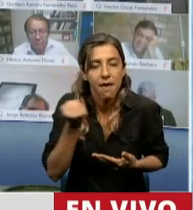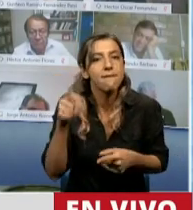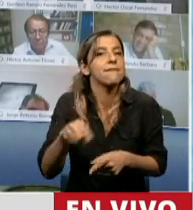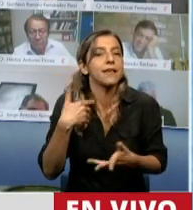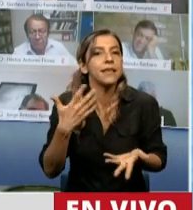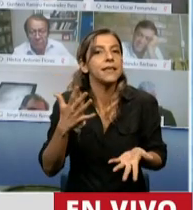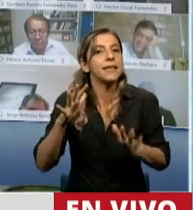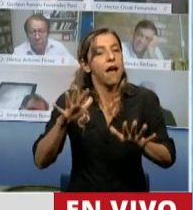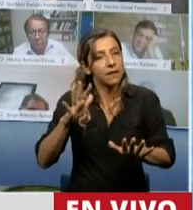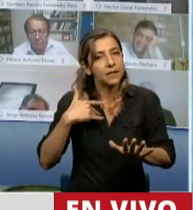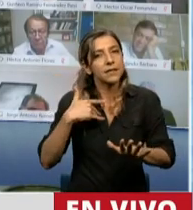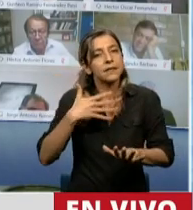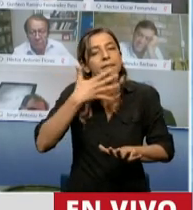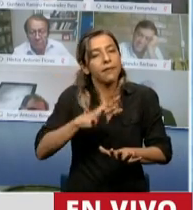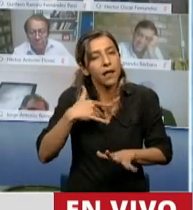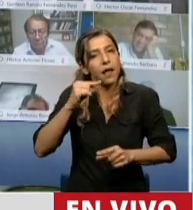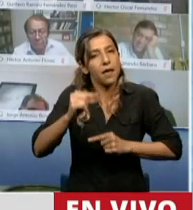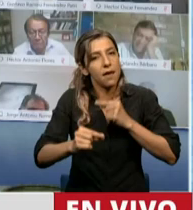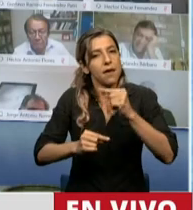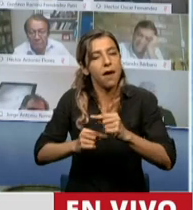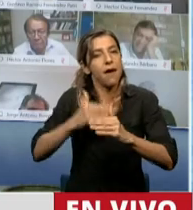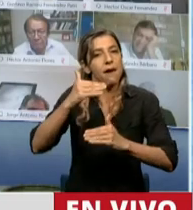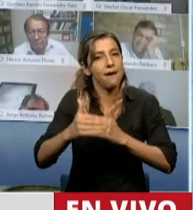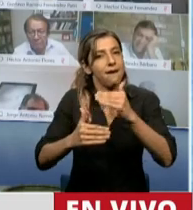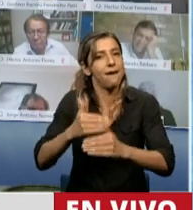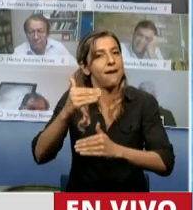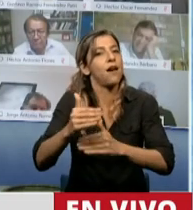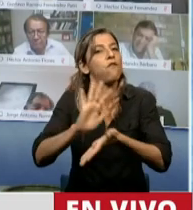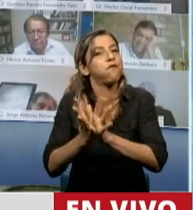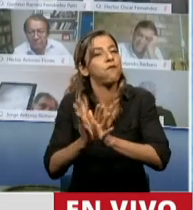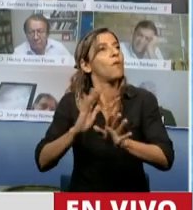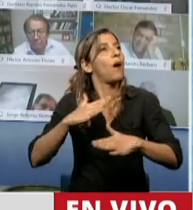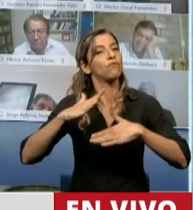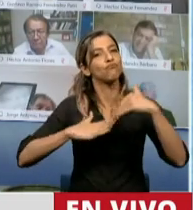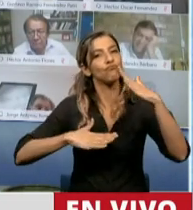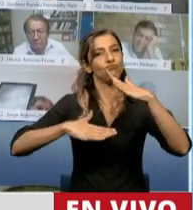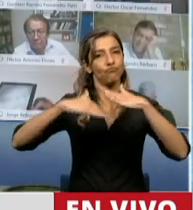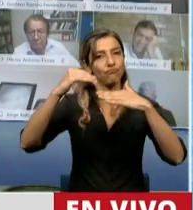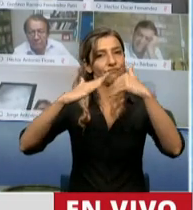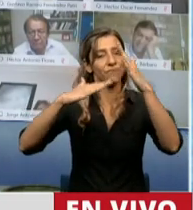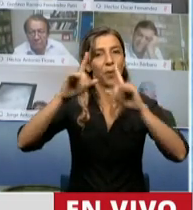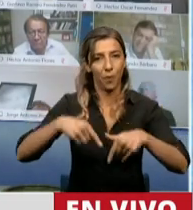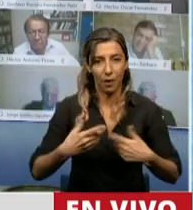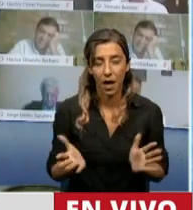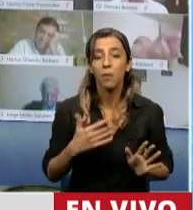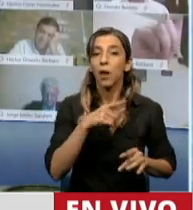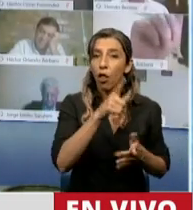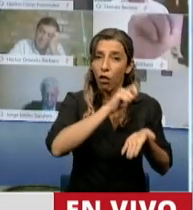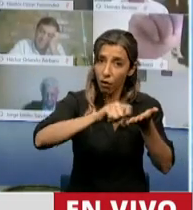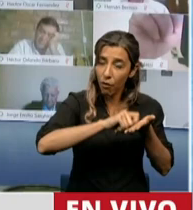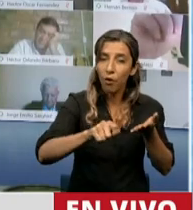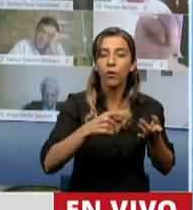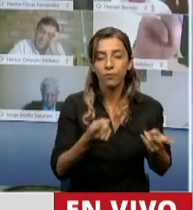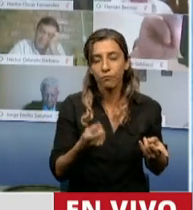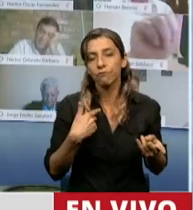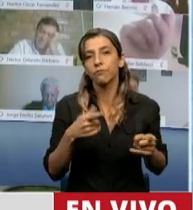lo que se quiere lograr. Eso es lo que hay que entender y comprender muchísimas veces. La frase de Tosco, y antes de darle la palabra a Daniela, que